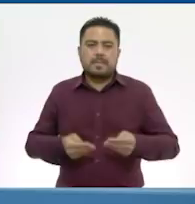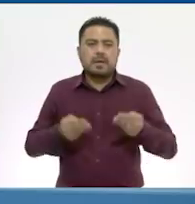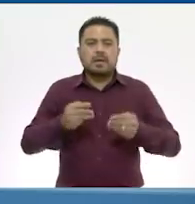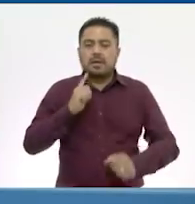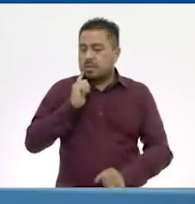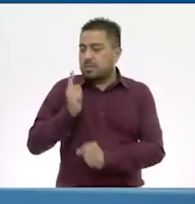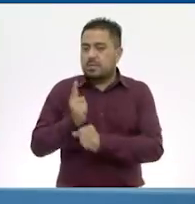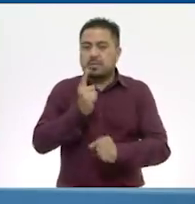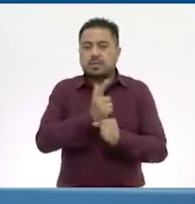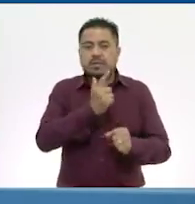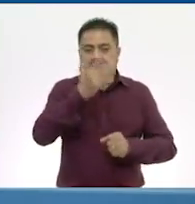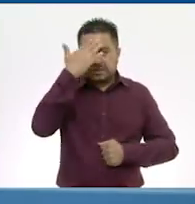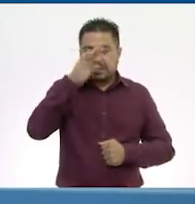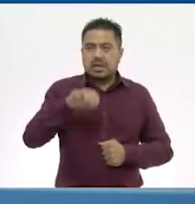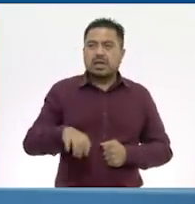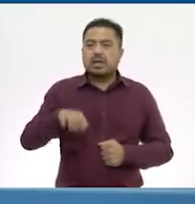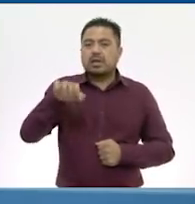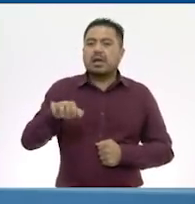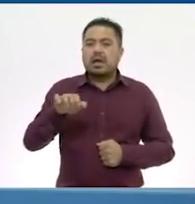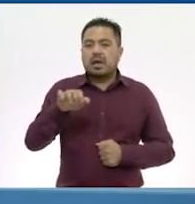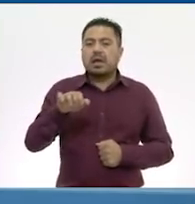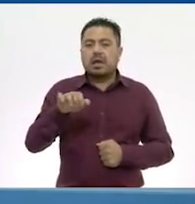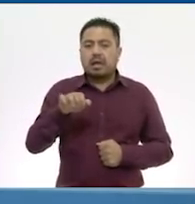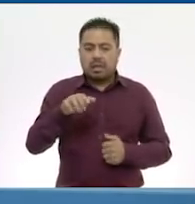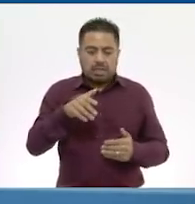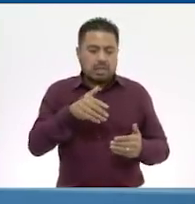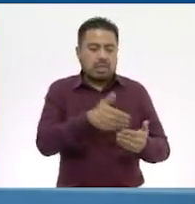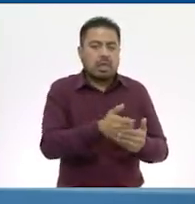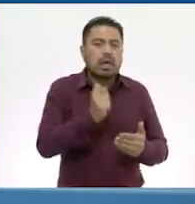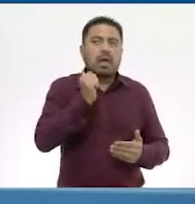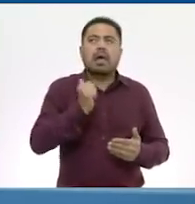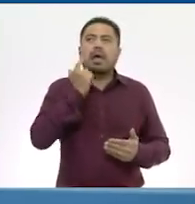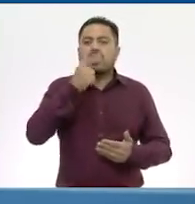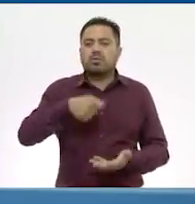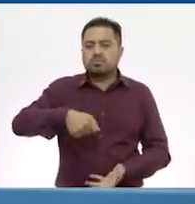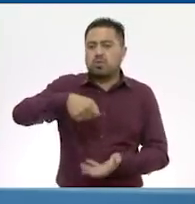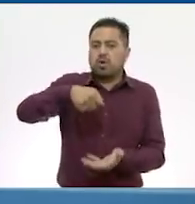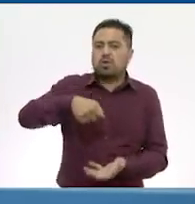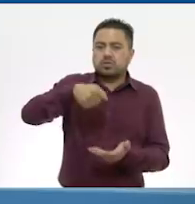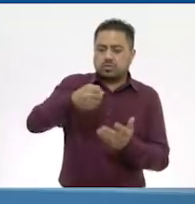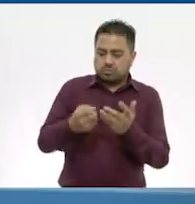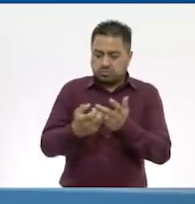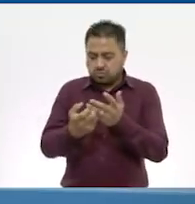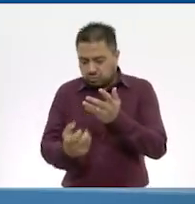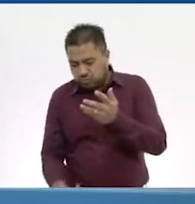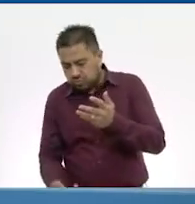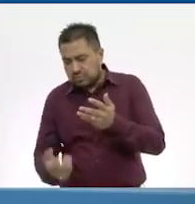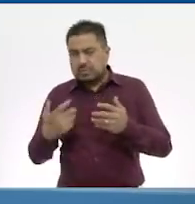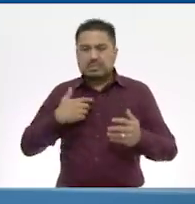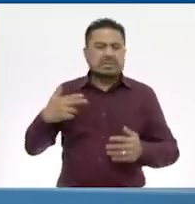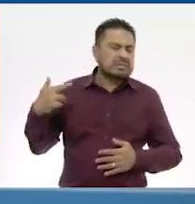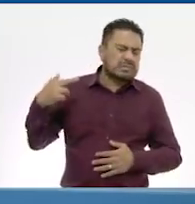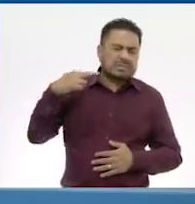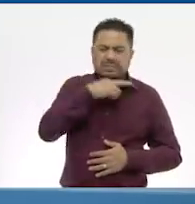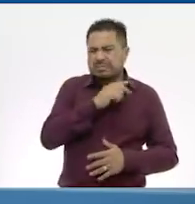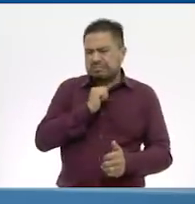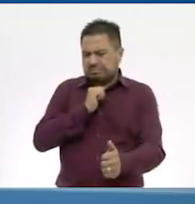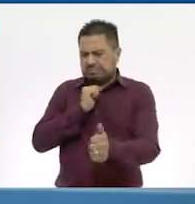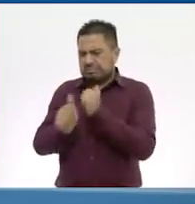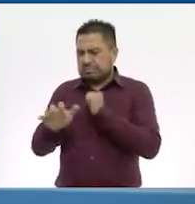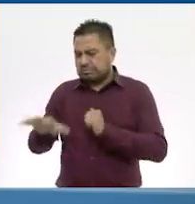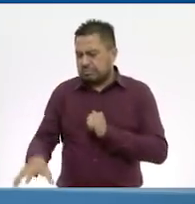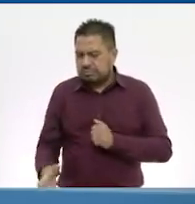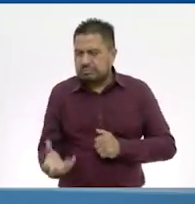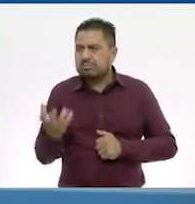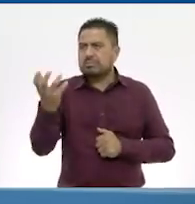vi una señora que se le había caído algo de su bolsa. Y de inmediato corrí a